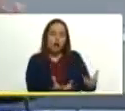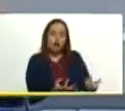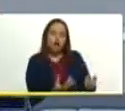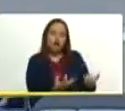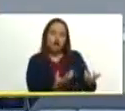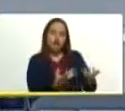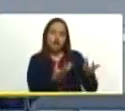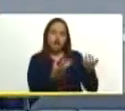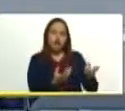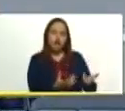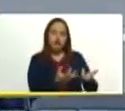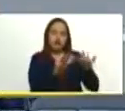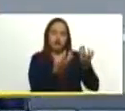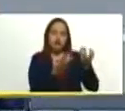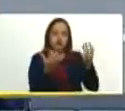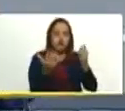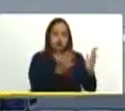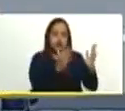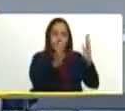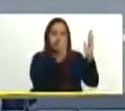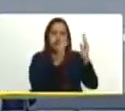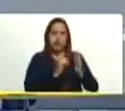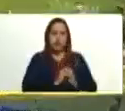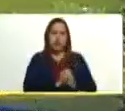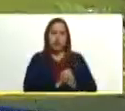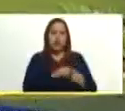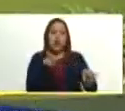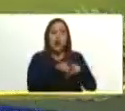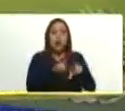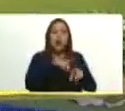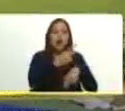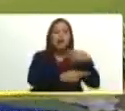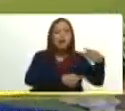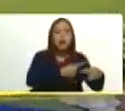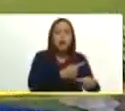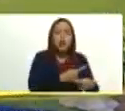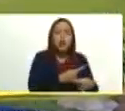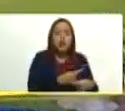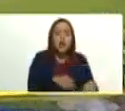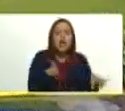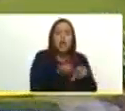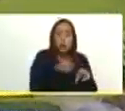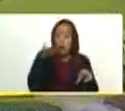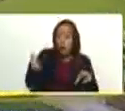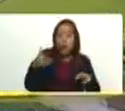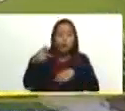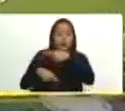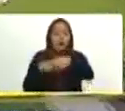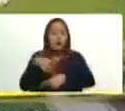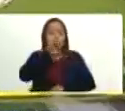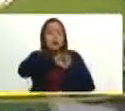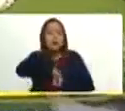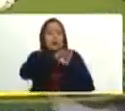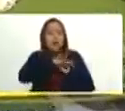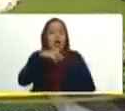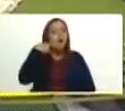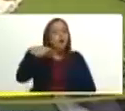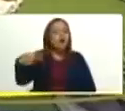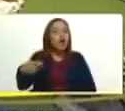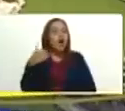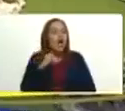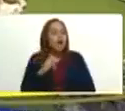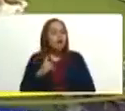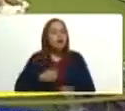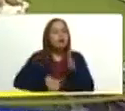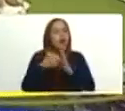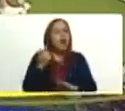agua. Es un proceso. And social processes and y los procesos processes sociales y políticos much longer time toman más